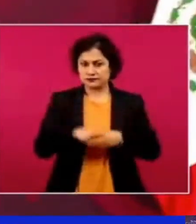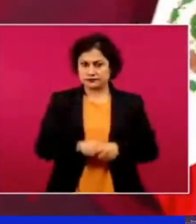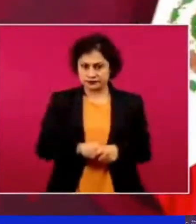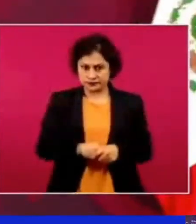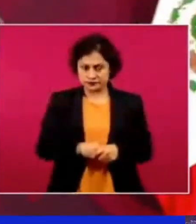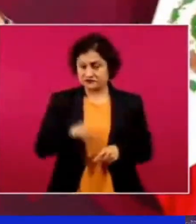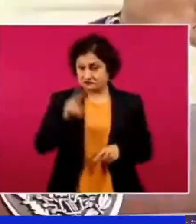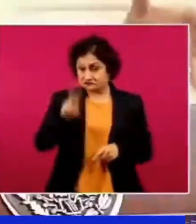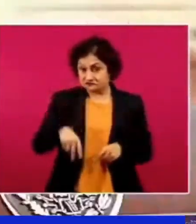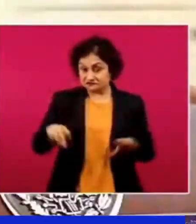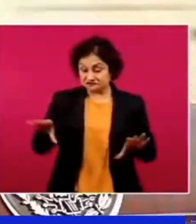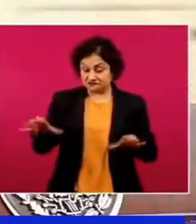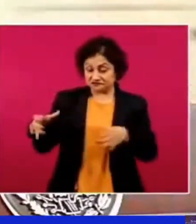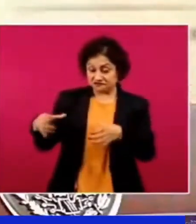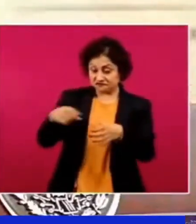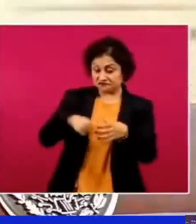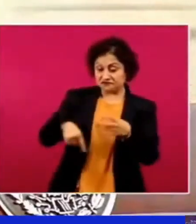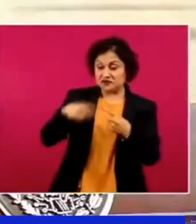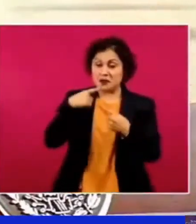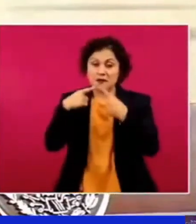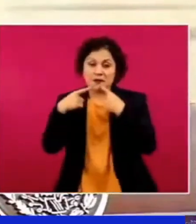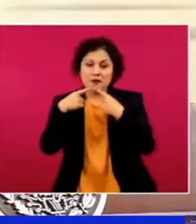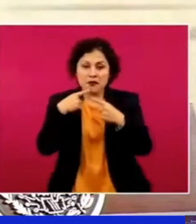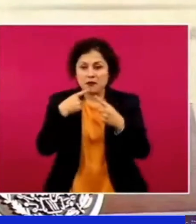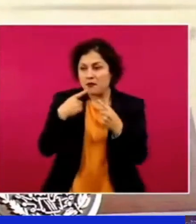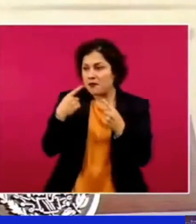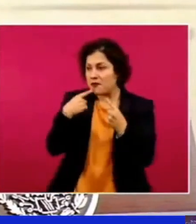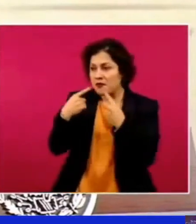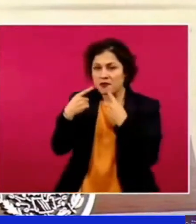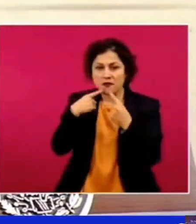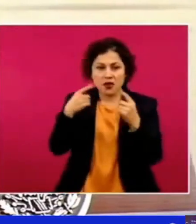se hacían todos los enjuagues.